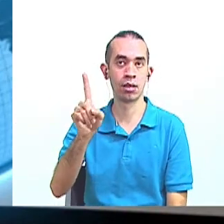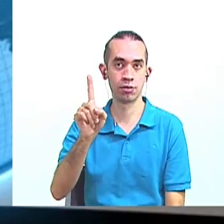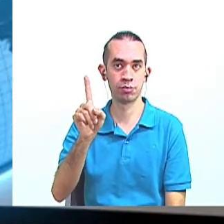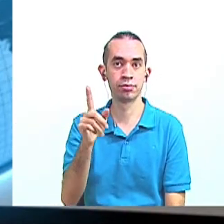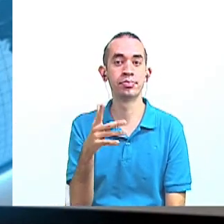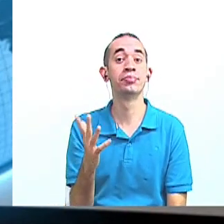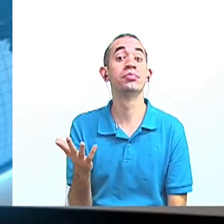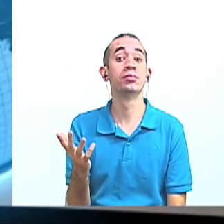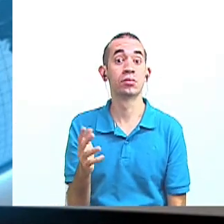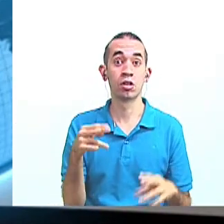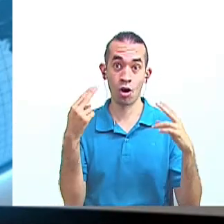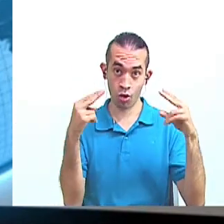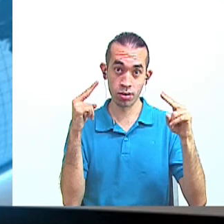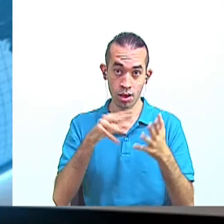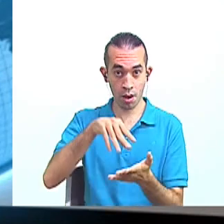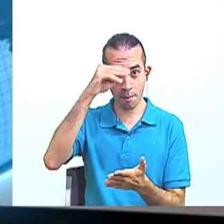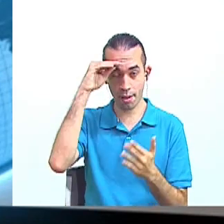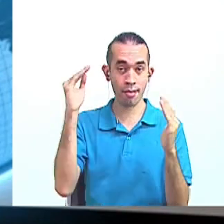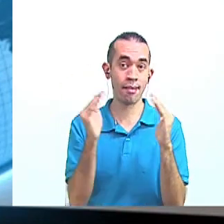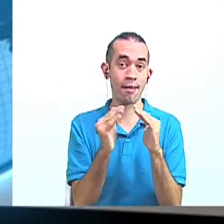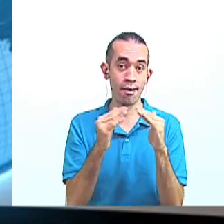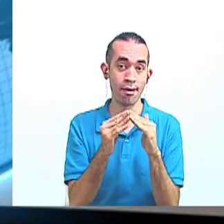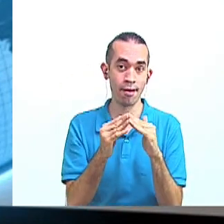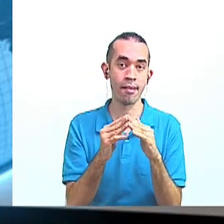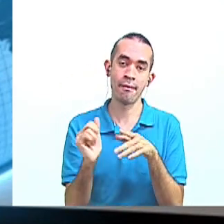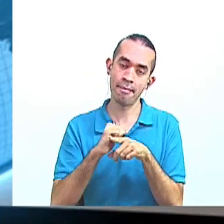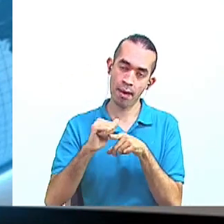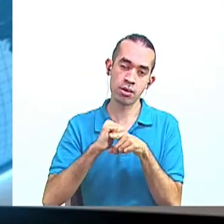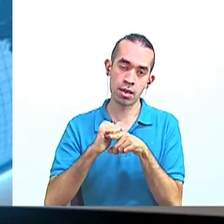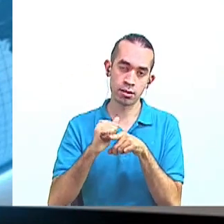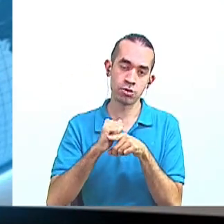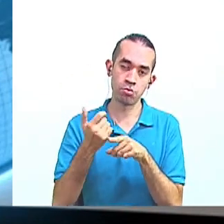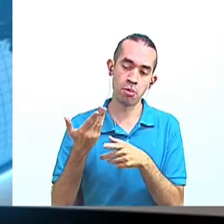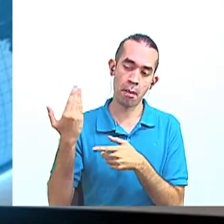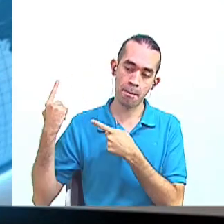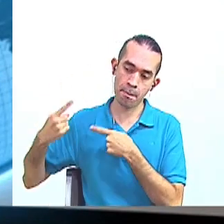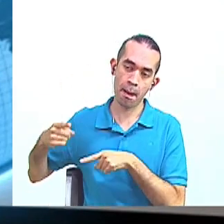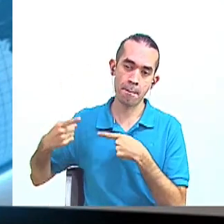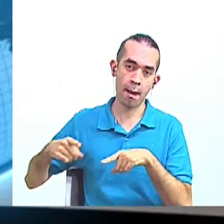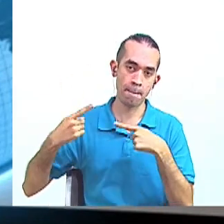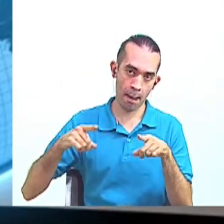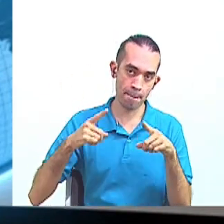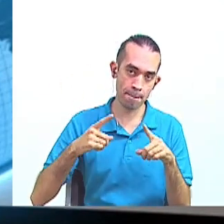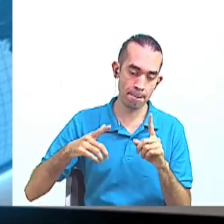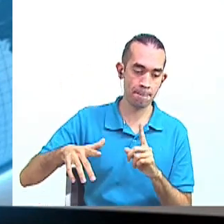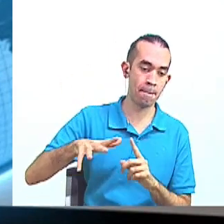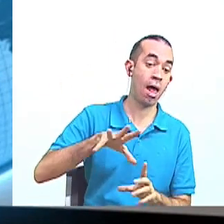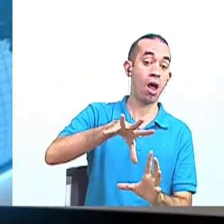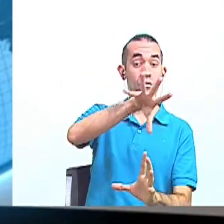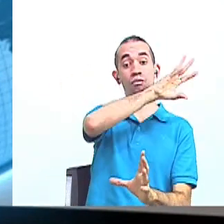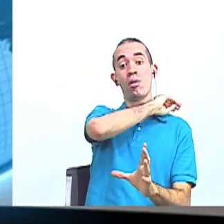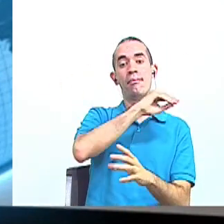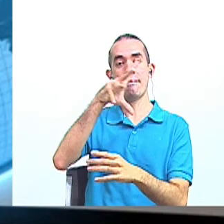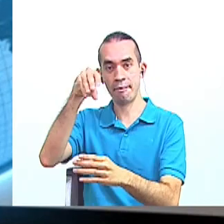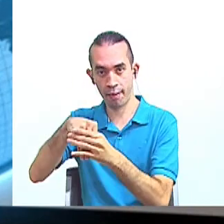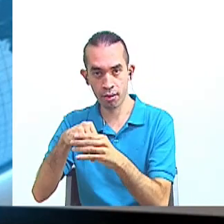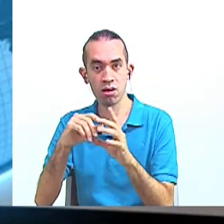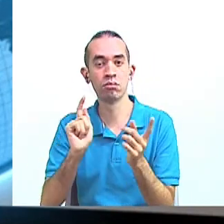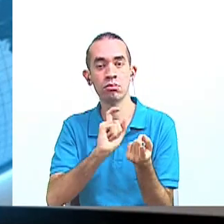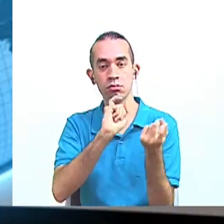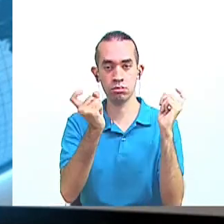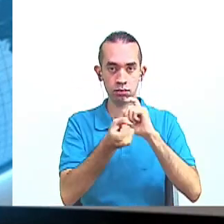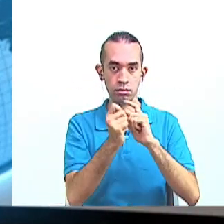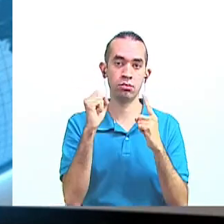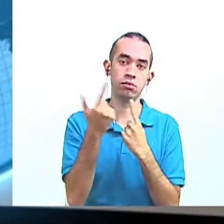1931 en este noticiero de Aprendo en Casa, repasando los antecedentes externos e internos de las reformas sociales.